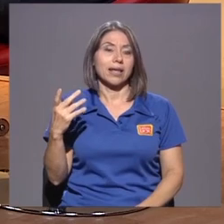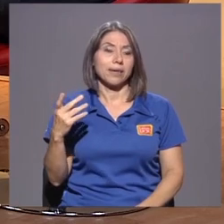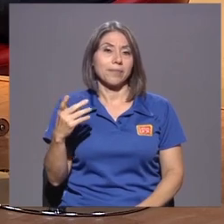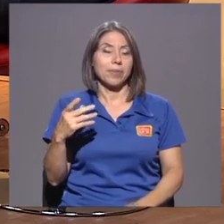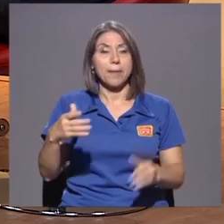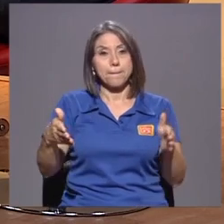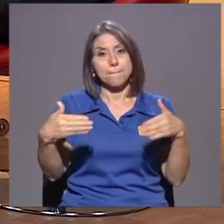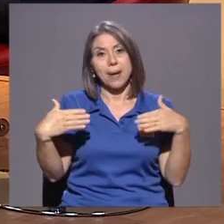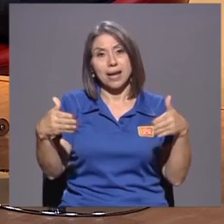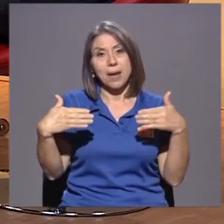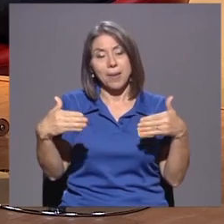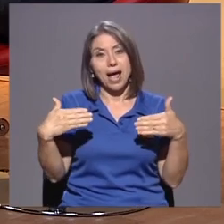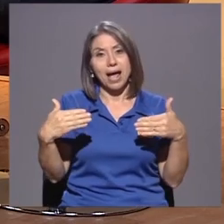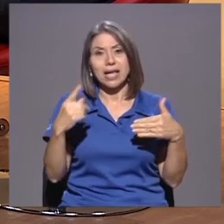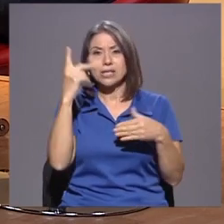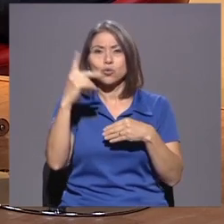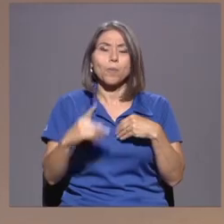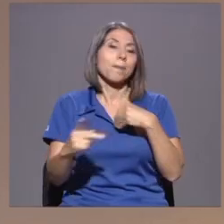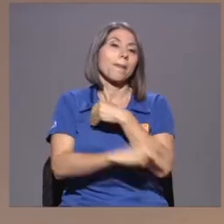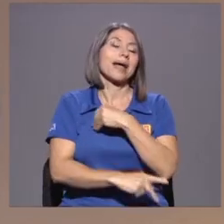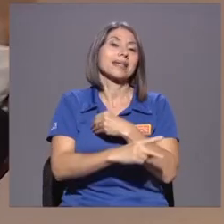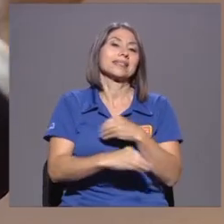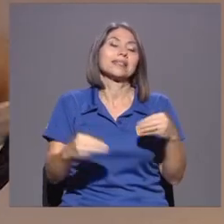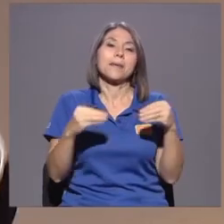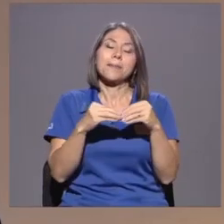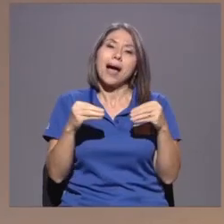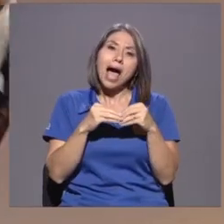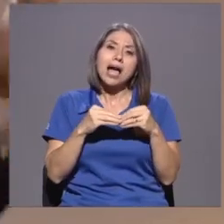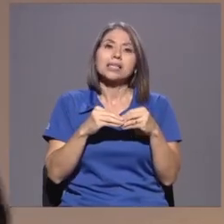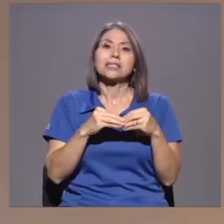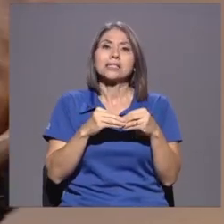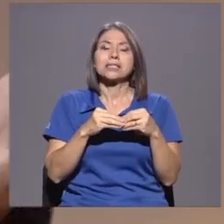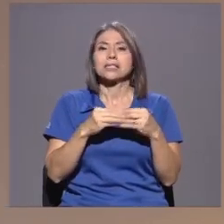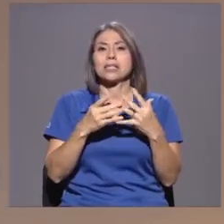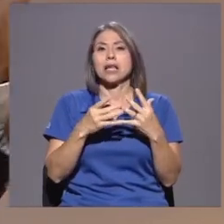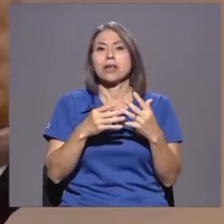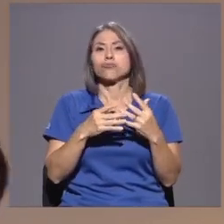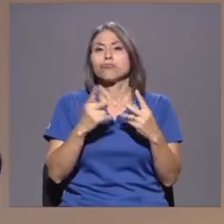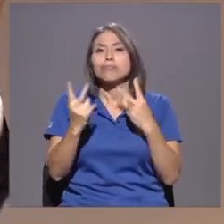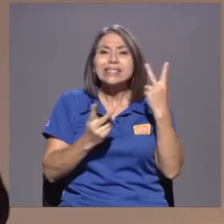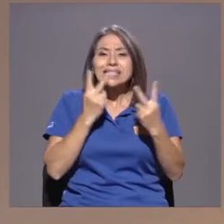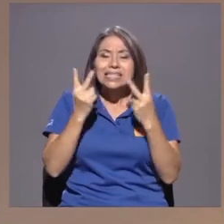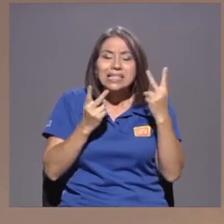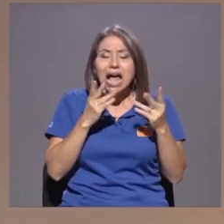panamá siendo más un país de tránsito tiene más elementos